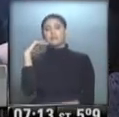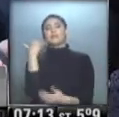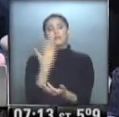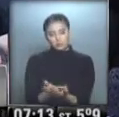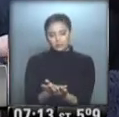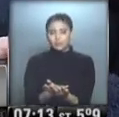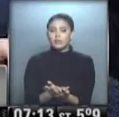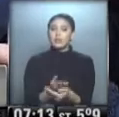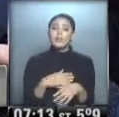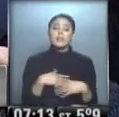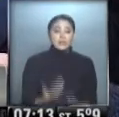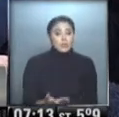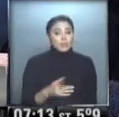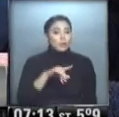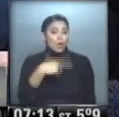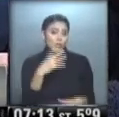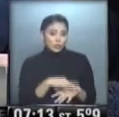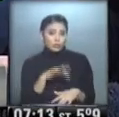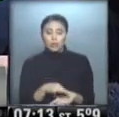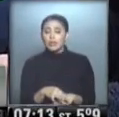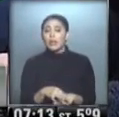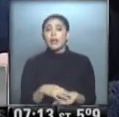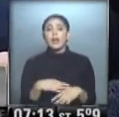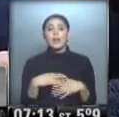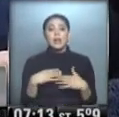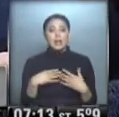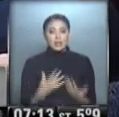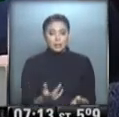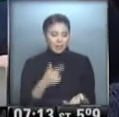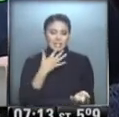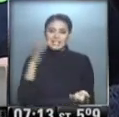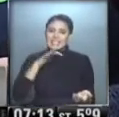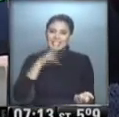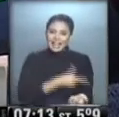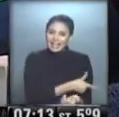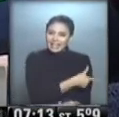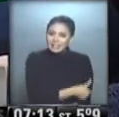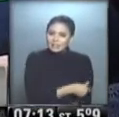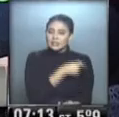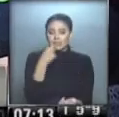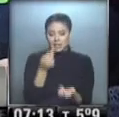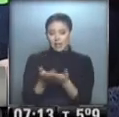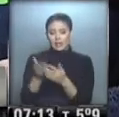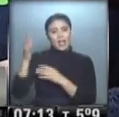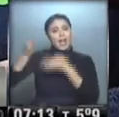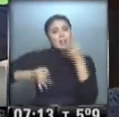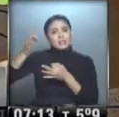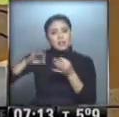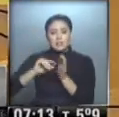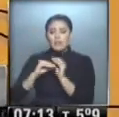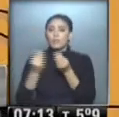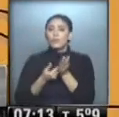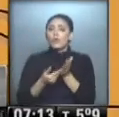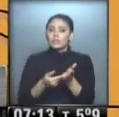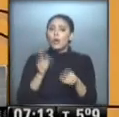Neo, y bueno, después una de las doctoras se sacó sangre y bueno, ahí dio que era por el